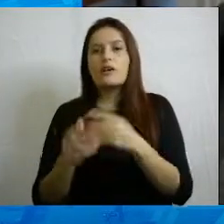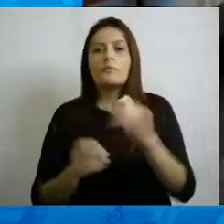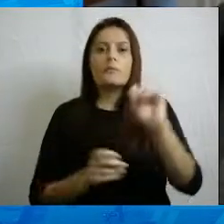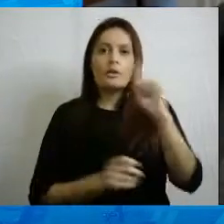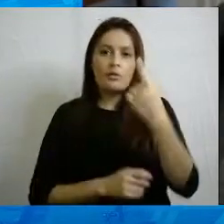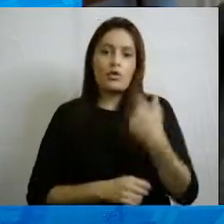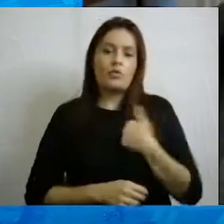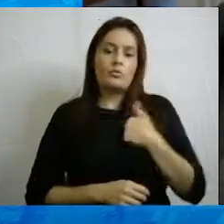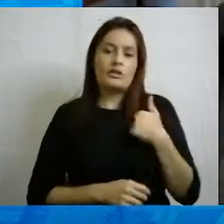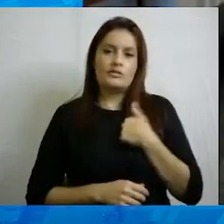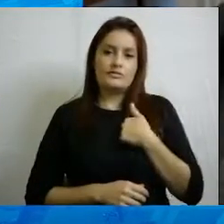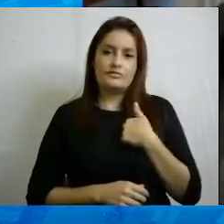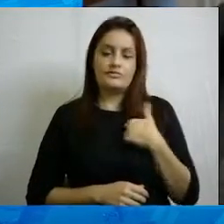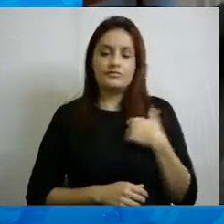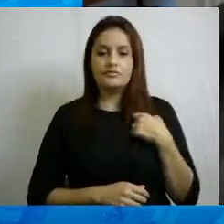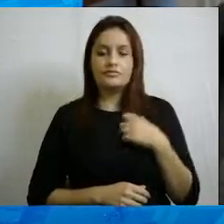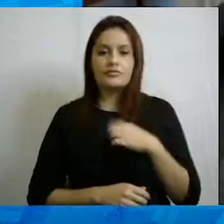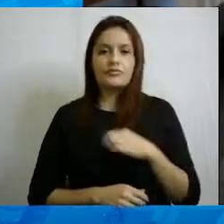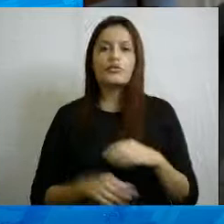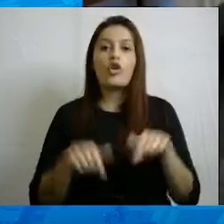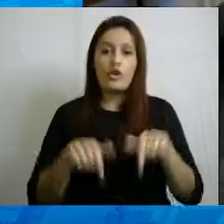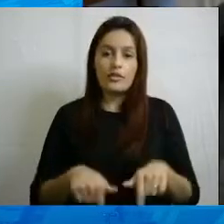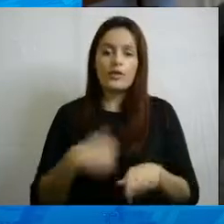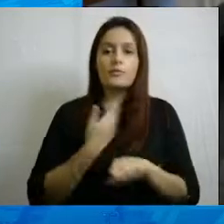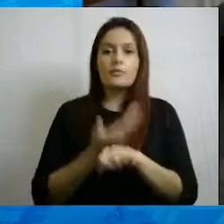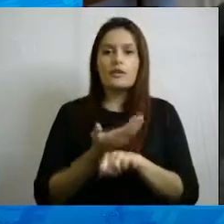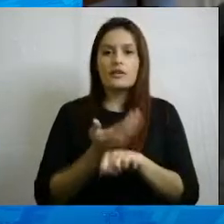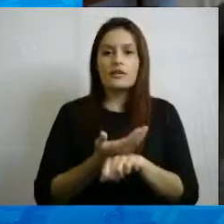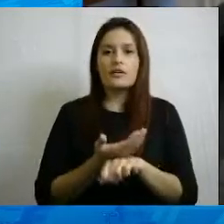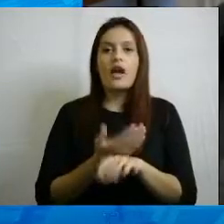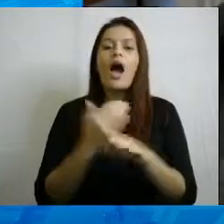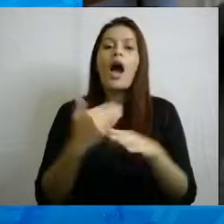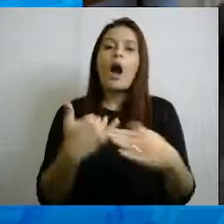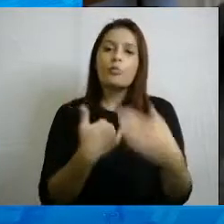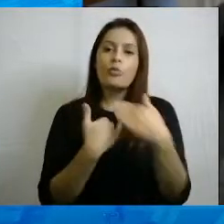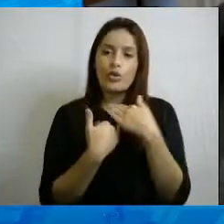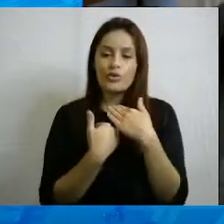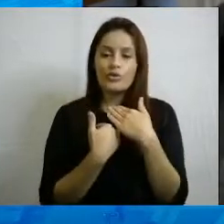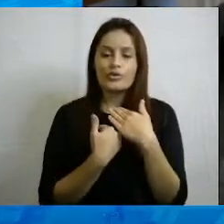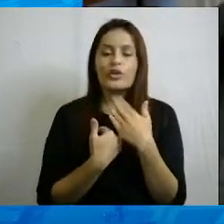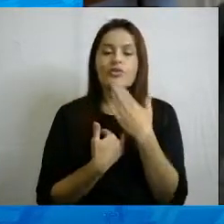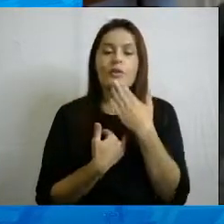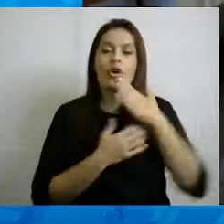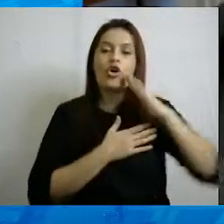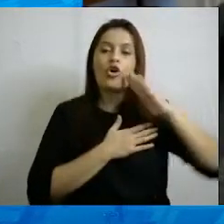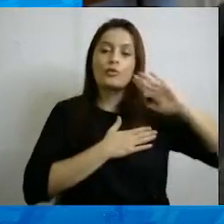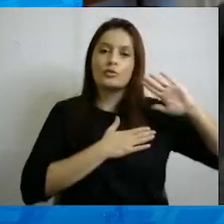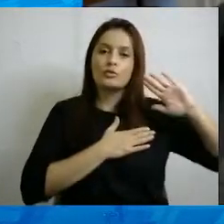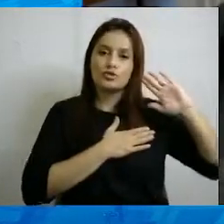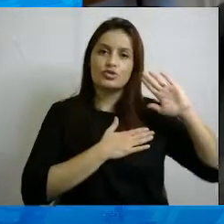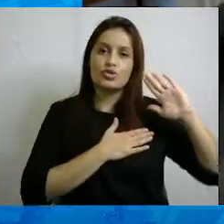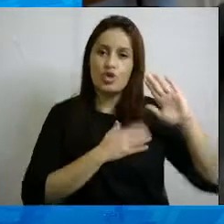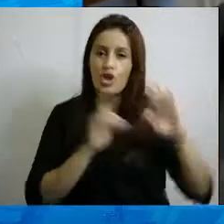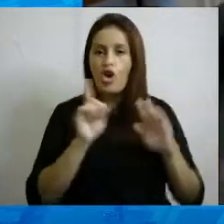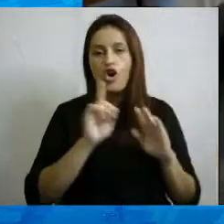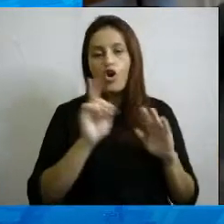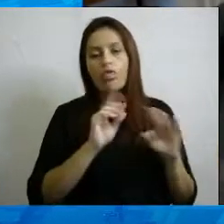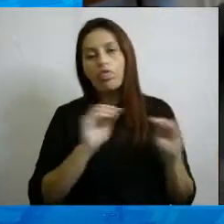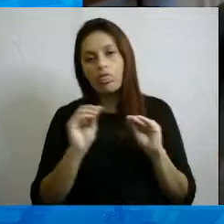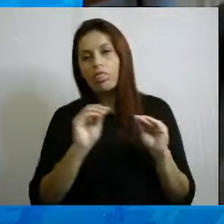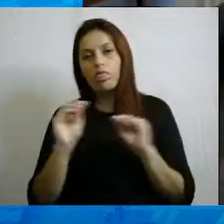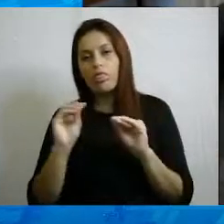hacerla cumplir. Y eso es lo que le estamos pidiendo, el apoyo y el compromiso, y no seguir dilatando,